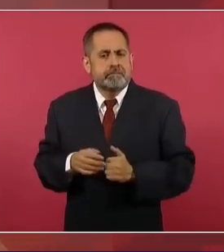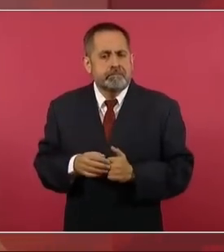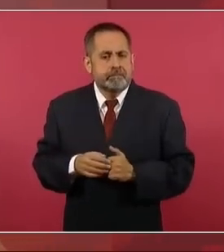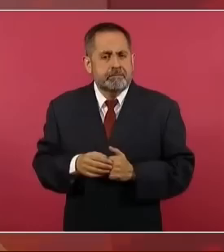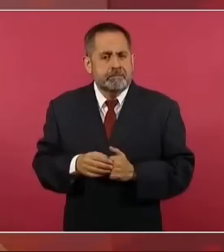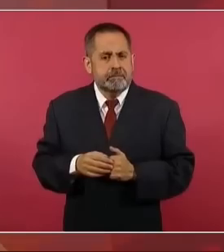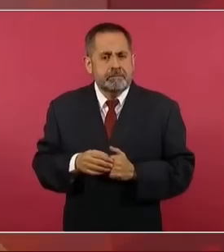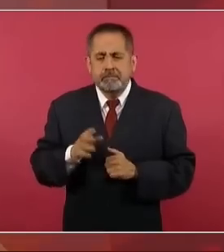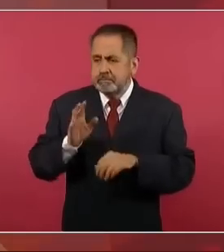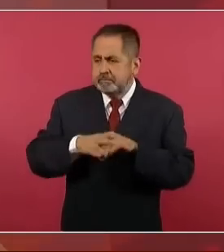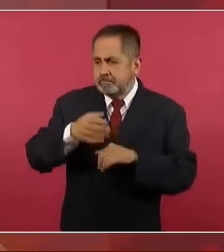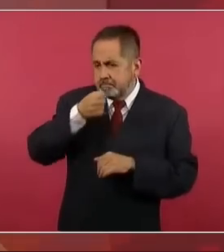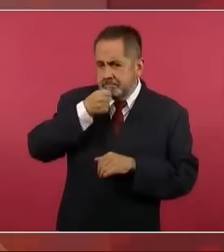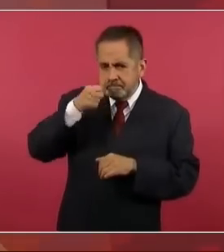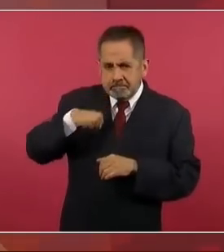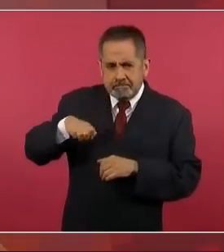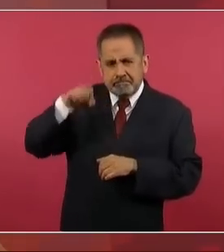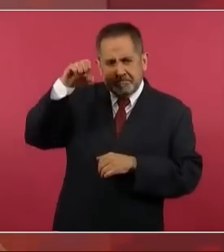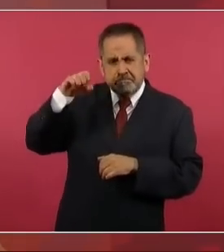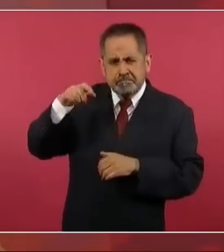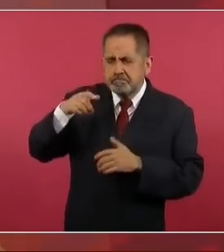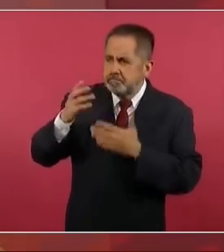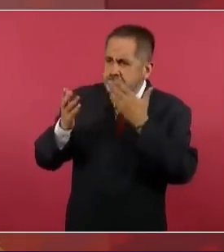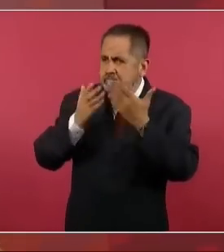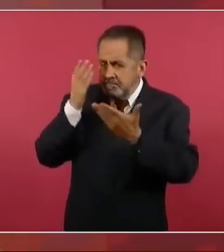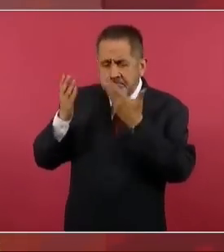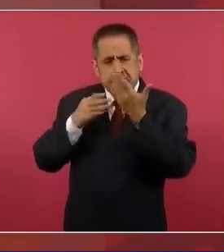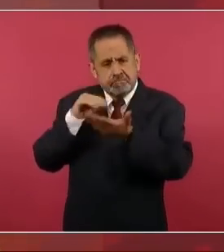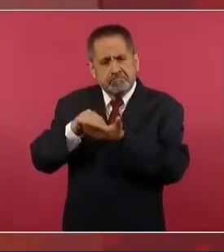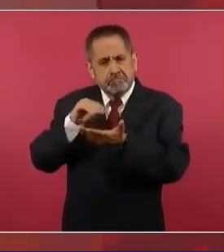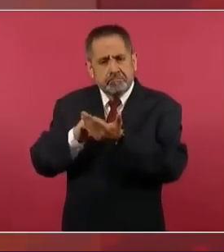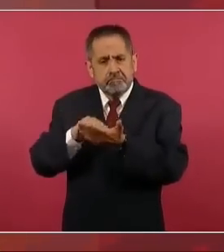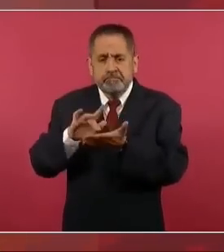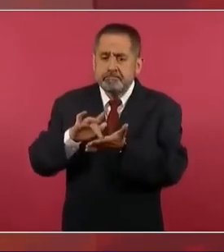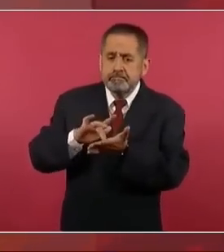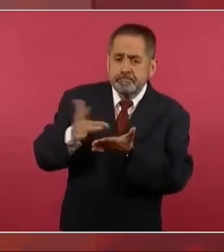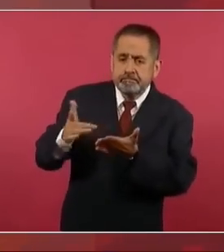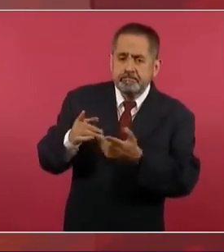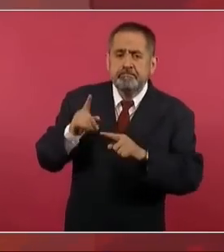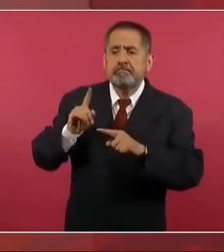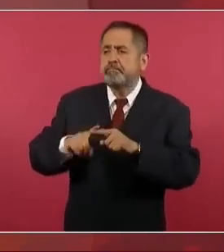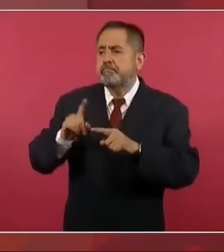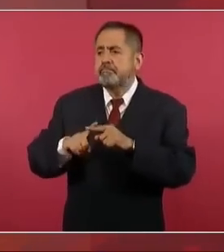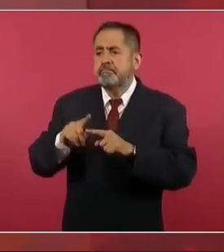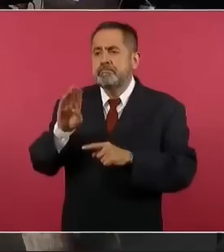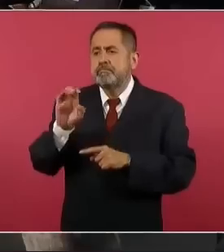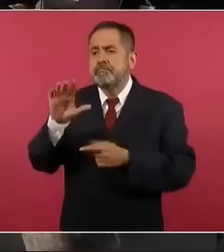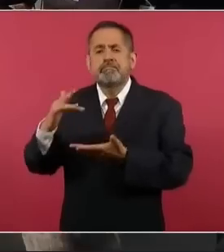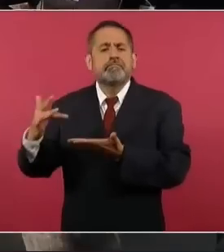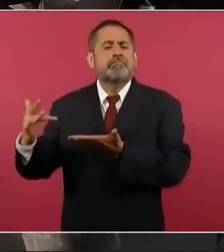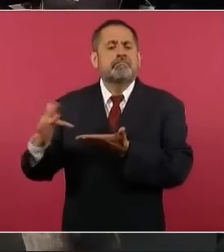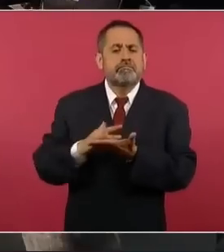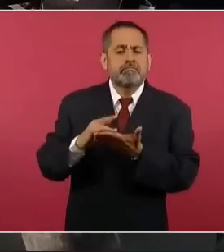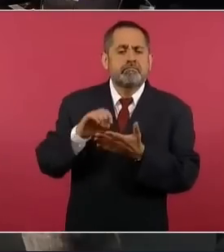de más edad de nuestra generación, porque vivían en casas de estudiantes,